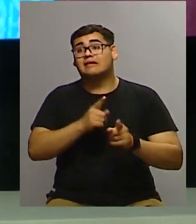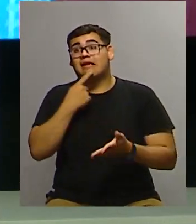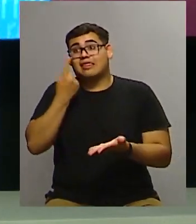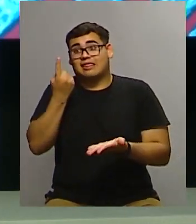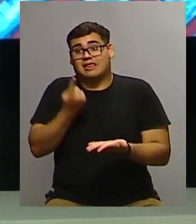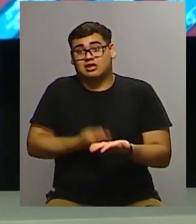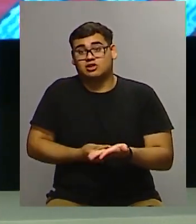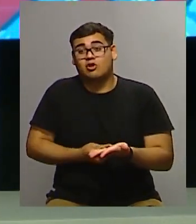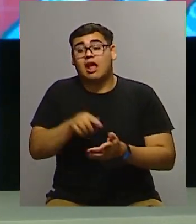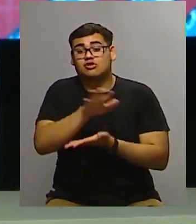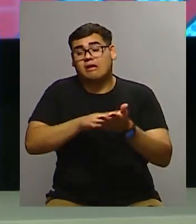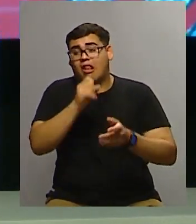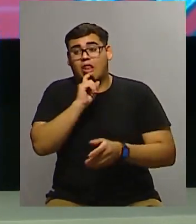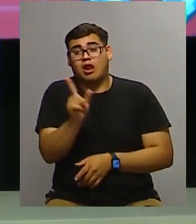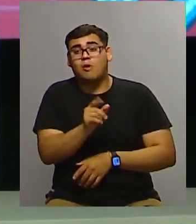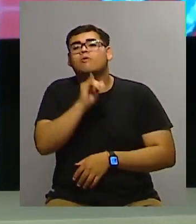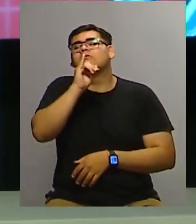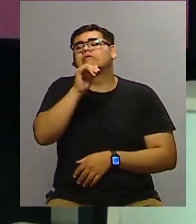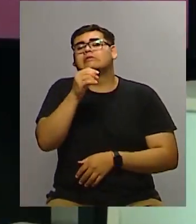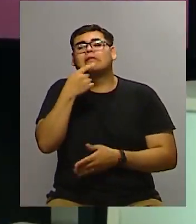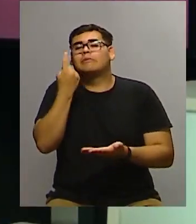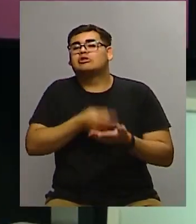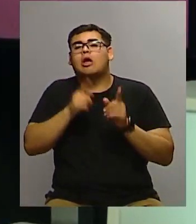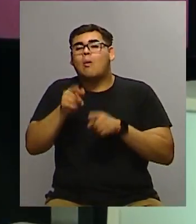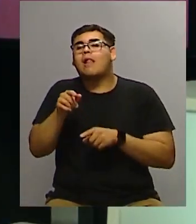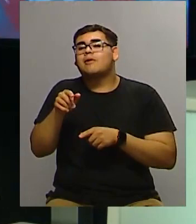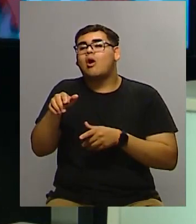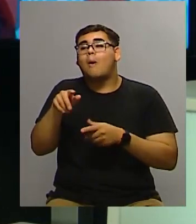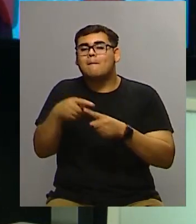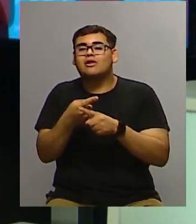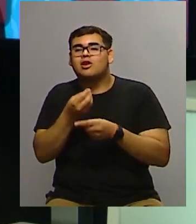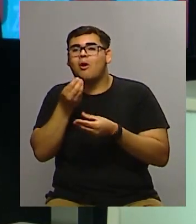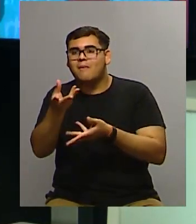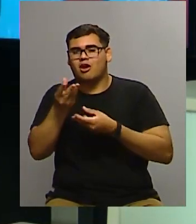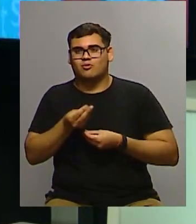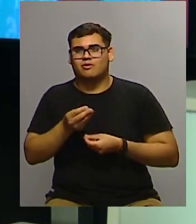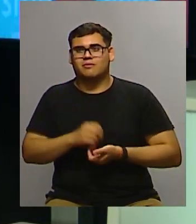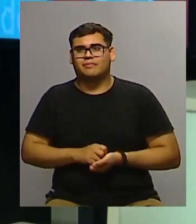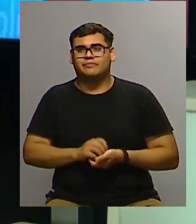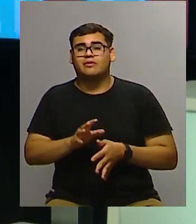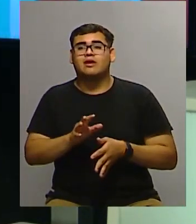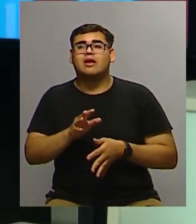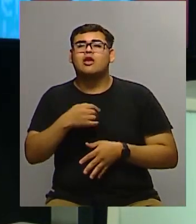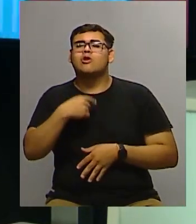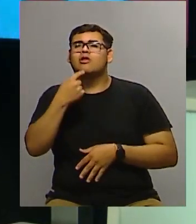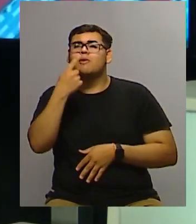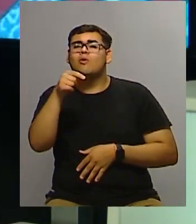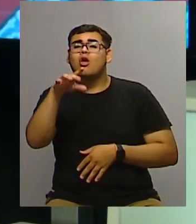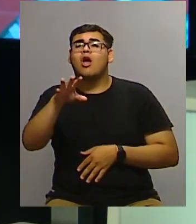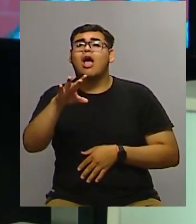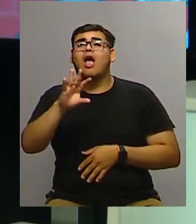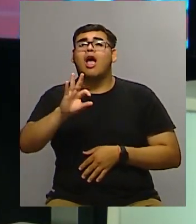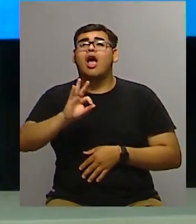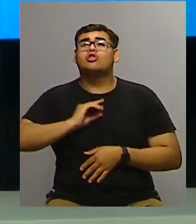sean estratégicas desde lo político. Me apura porque tenemos que terminar el programa, pero no quiero dejar de preguntarte esto. ¿Cómo te ves en diciembre del 2023?